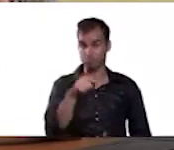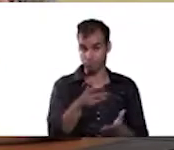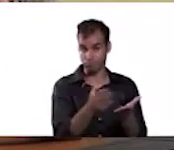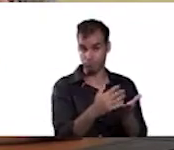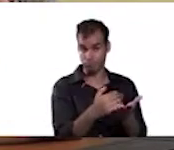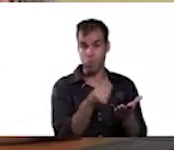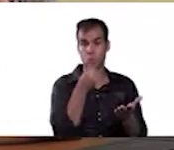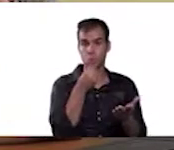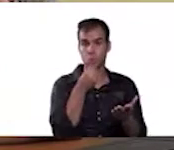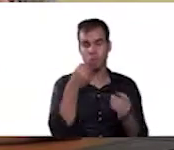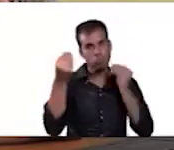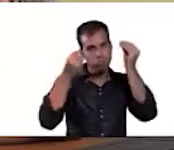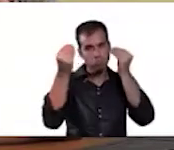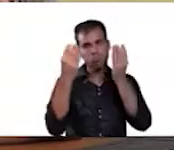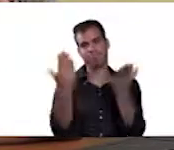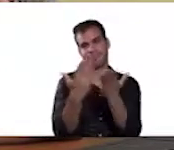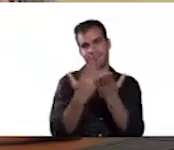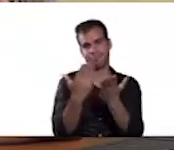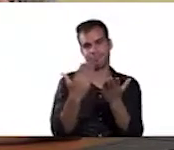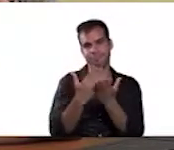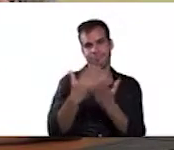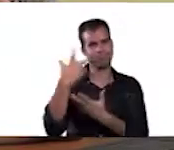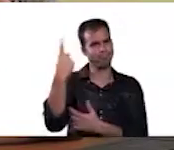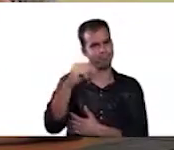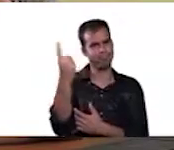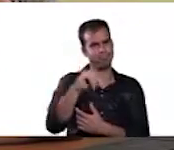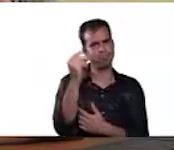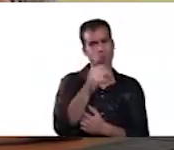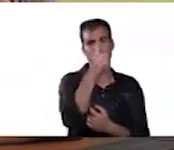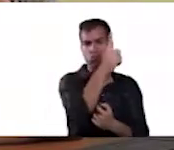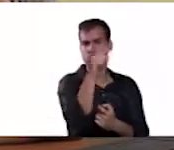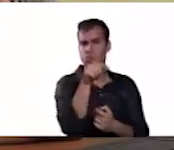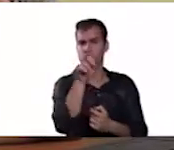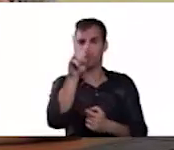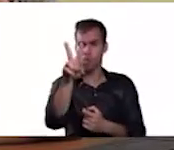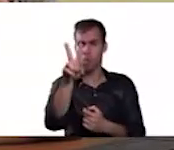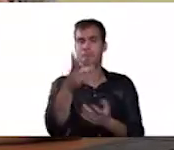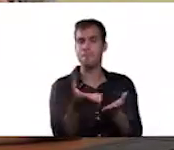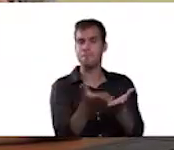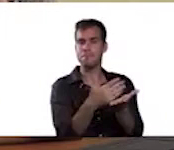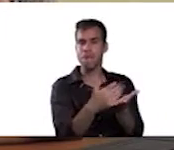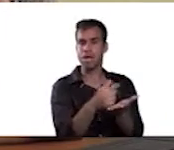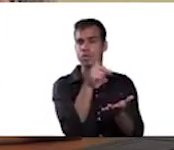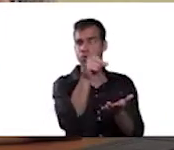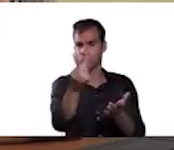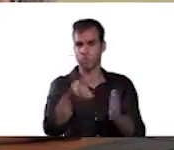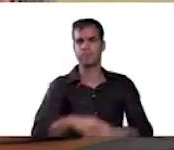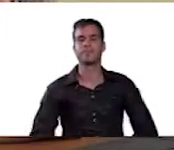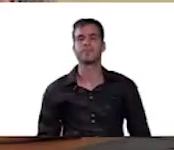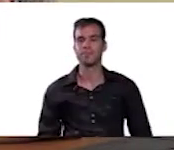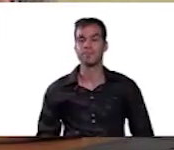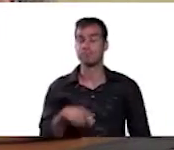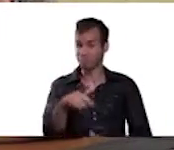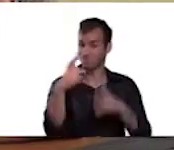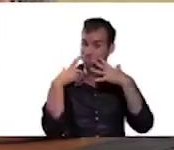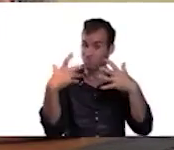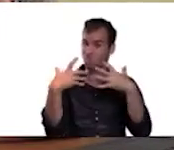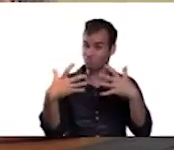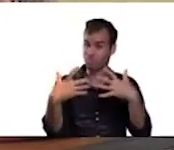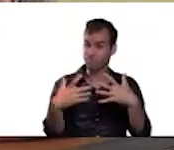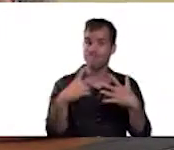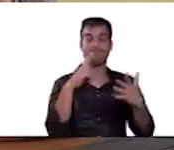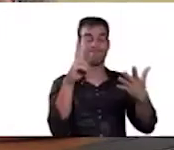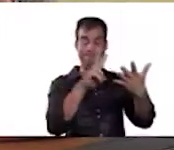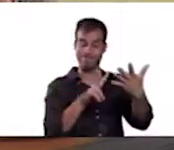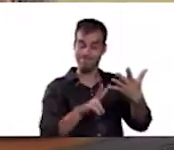pueden resolver el ejercicio 1.2, página 12. Es muy importante que